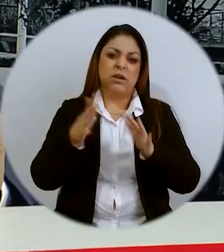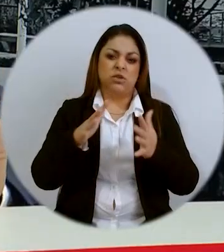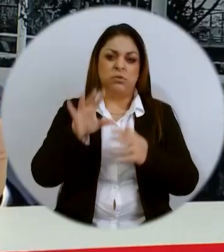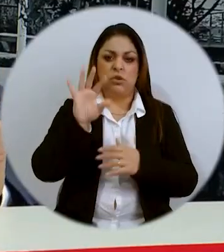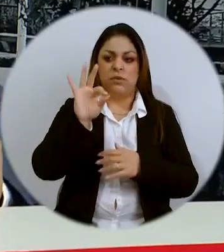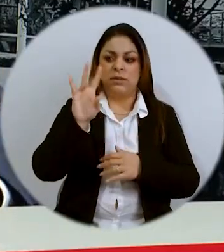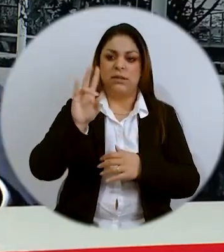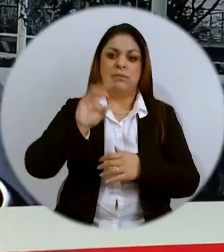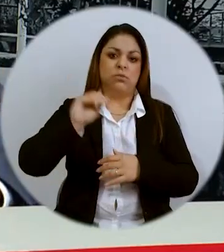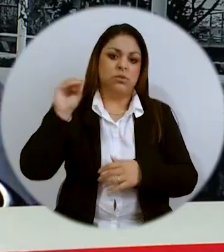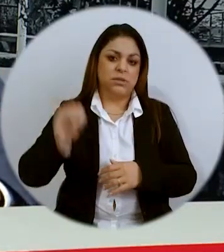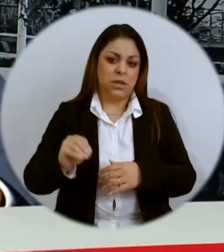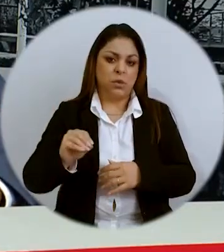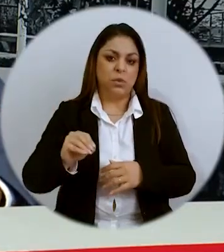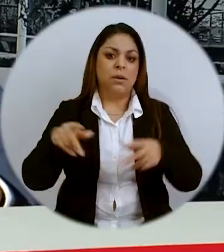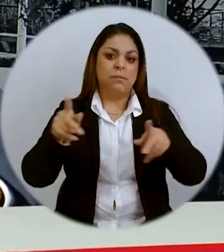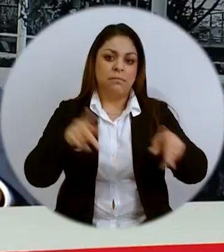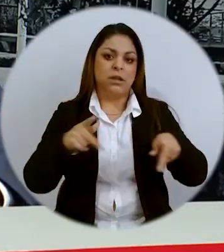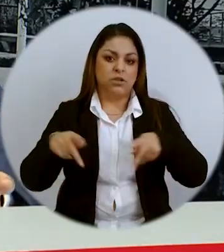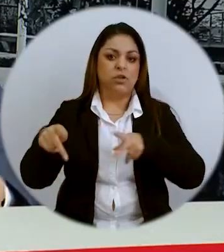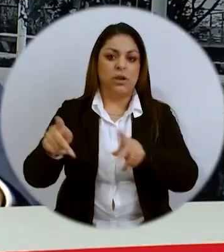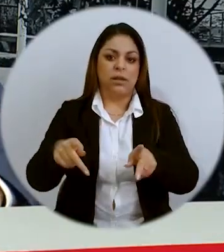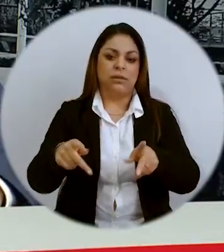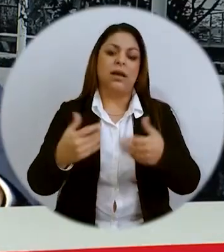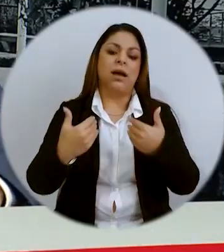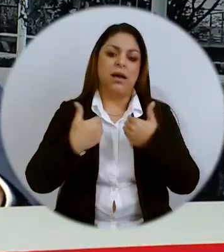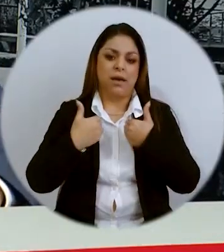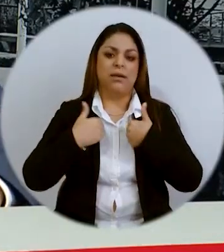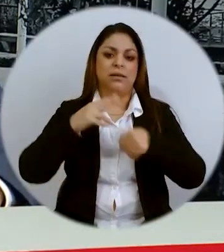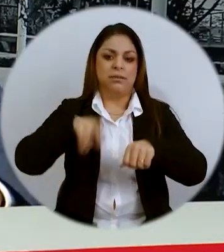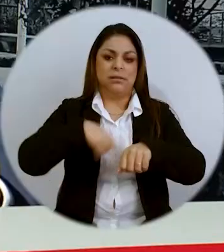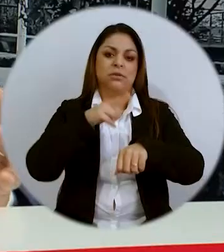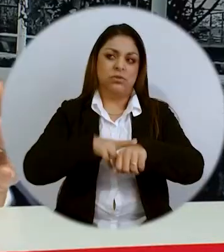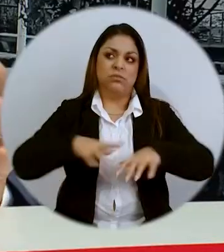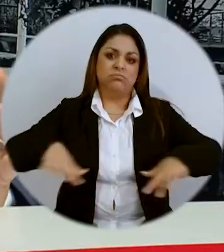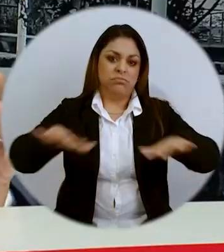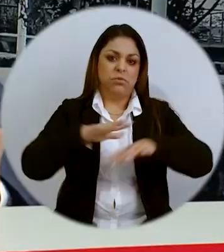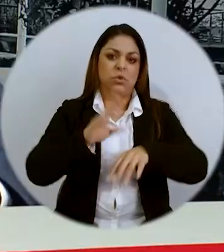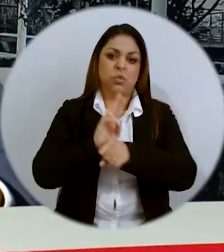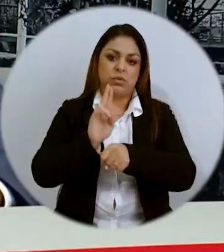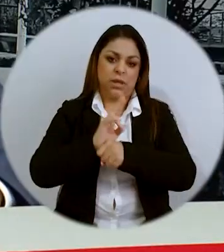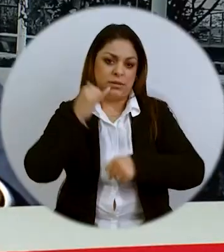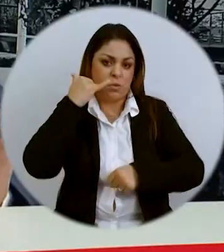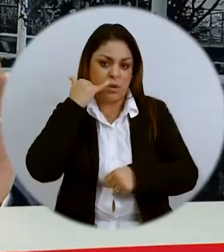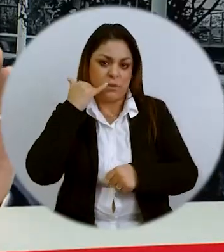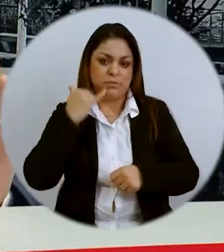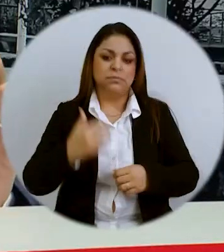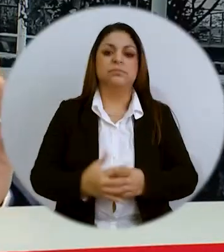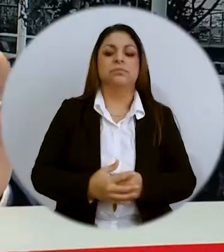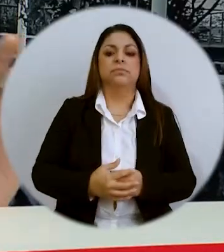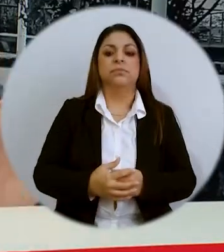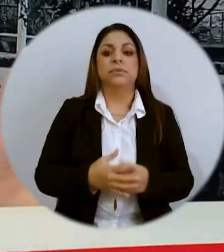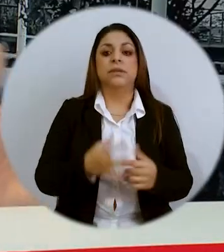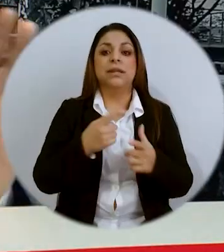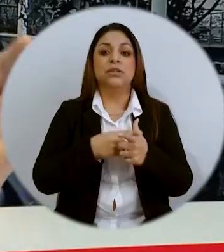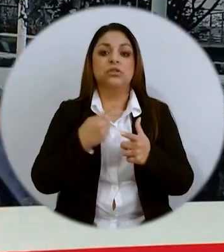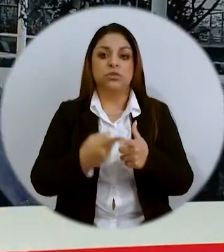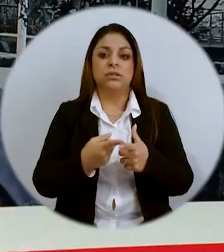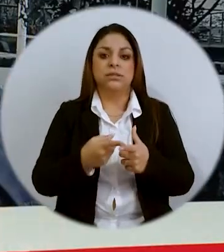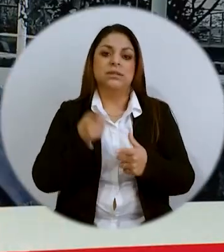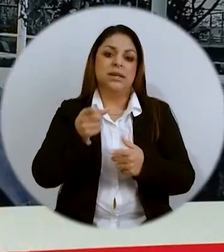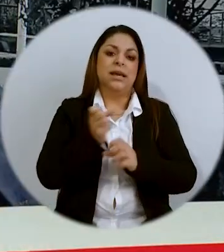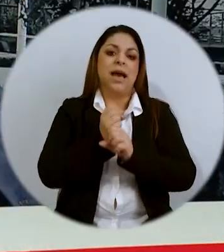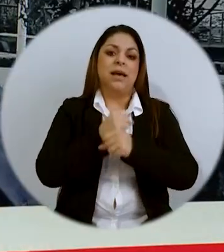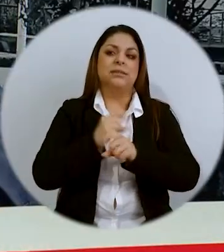del 97% de la población nacional que usa teléfonos celulares. Entonces,